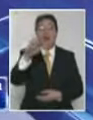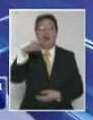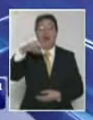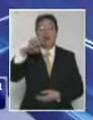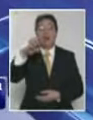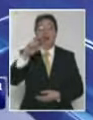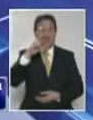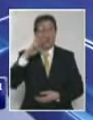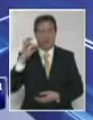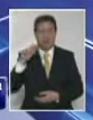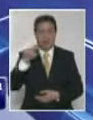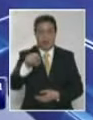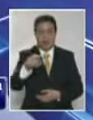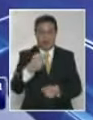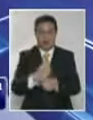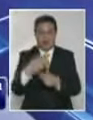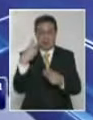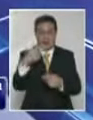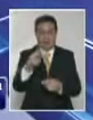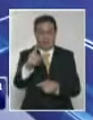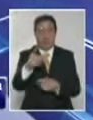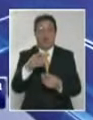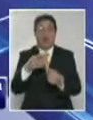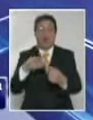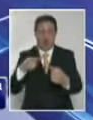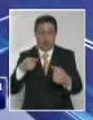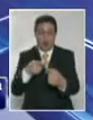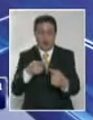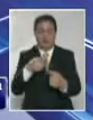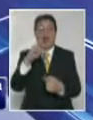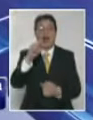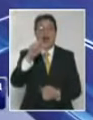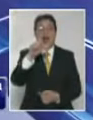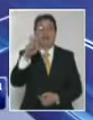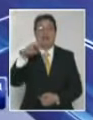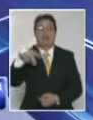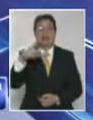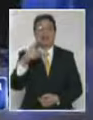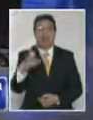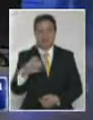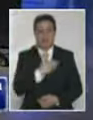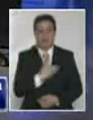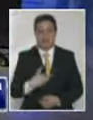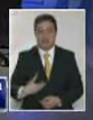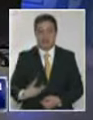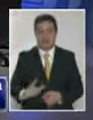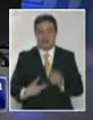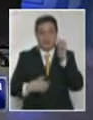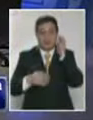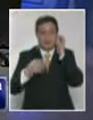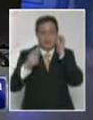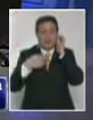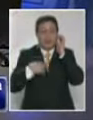abierto medio en contra del gobierno de Salvador Allende. Sí, más que en contra abierto, yo